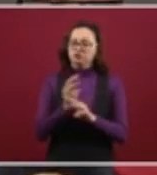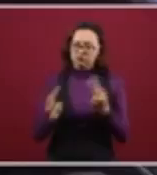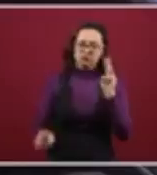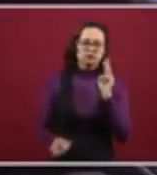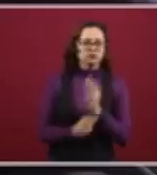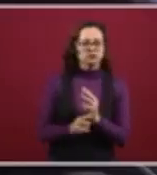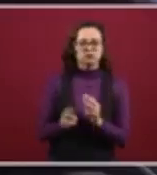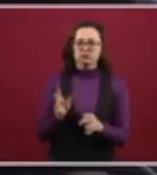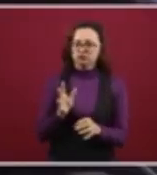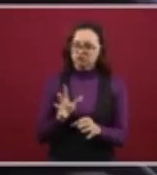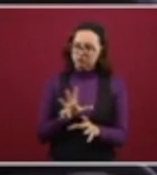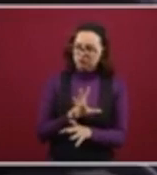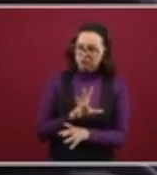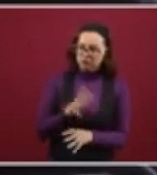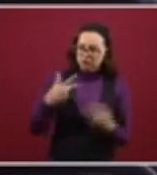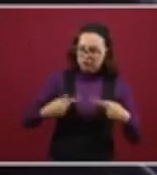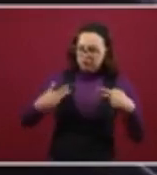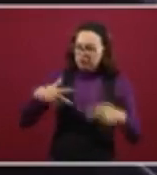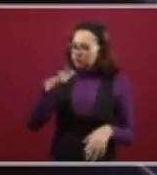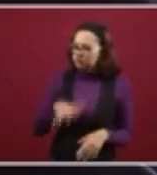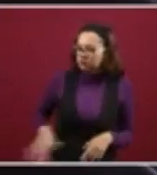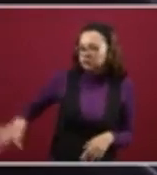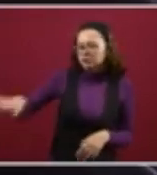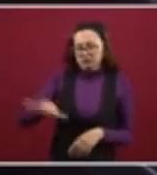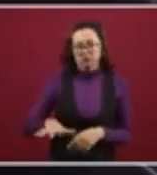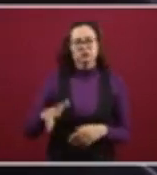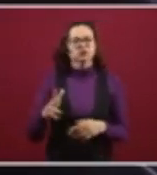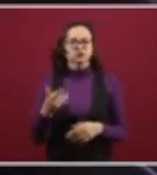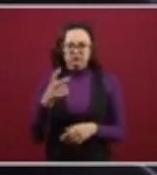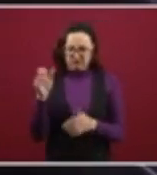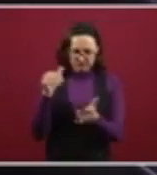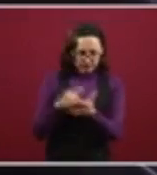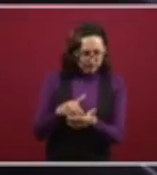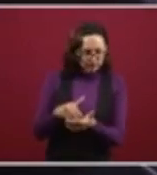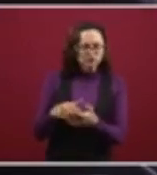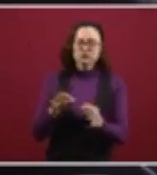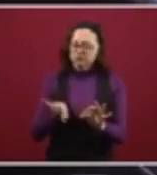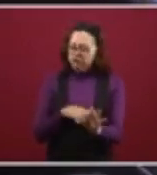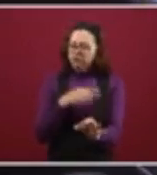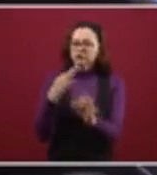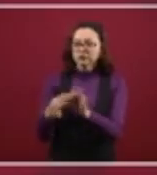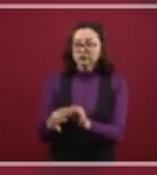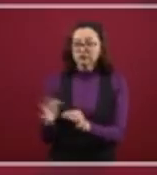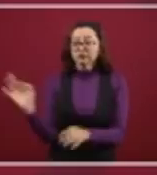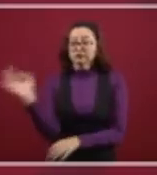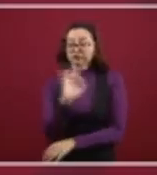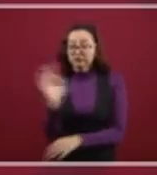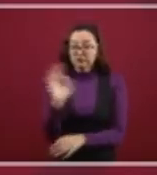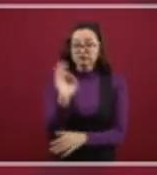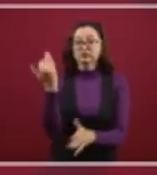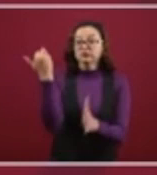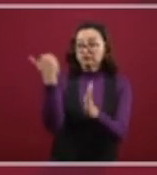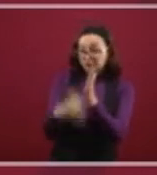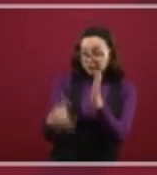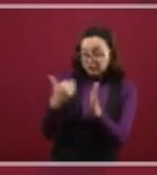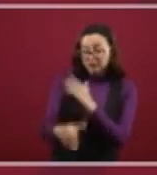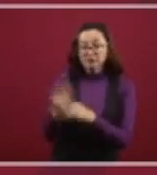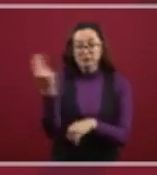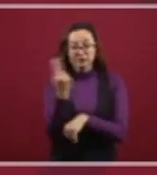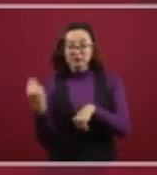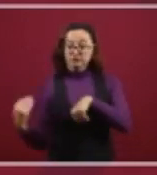ya hemos compartido con ustedes. Si hubiera alguna necesidad de fertilizante adicional en función de